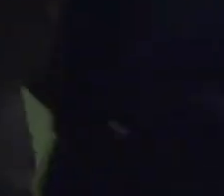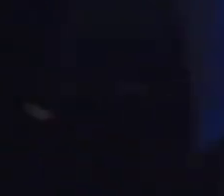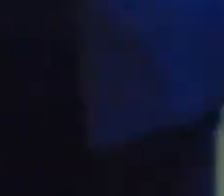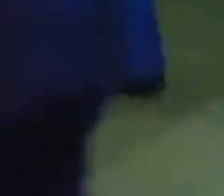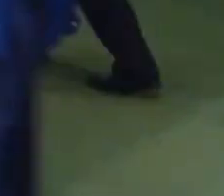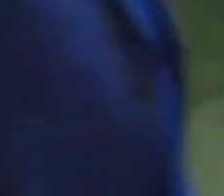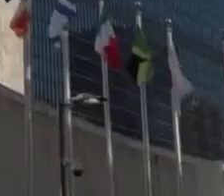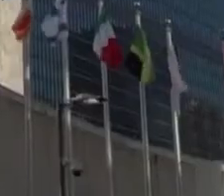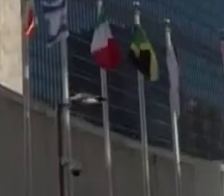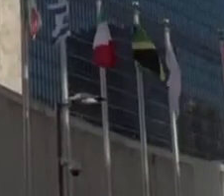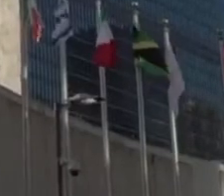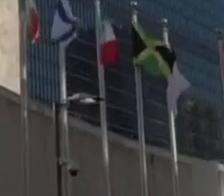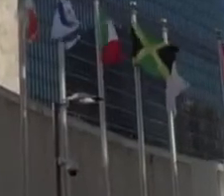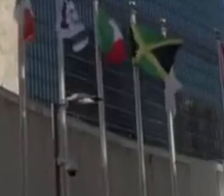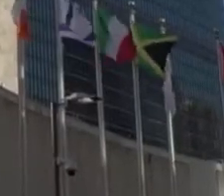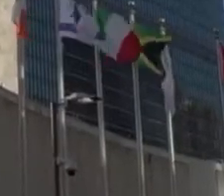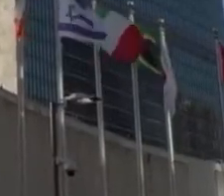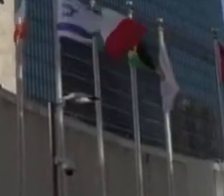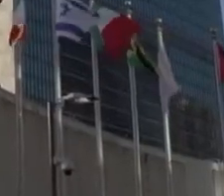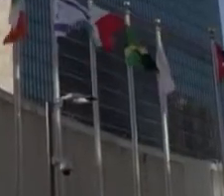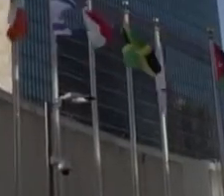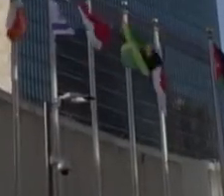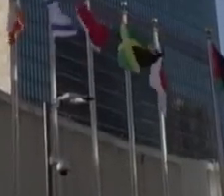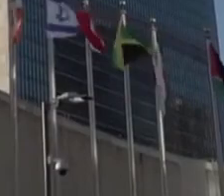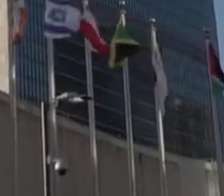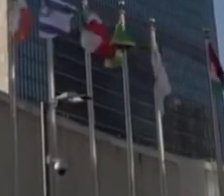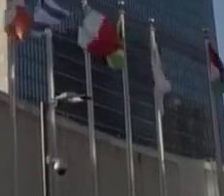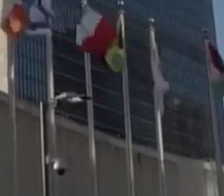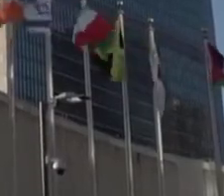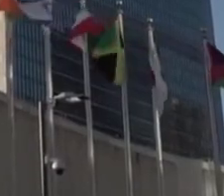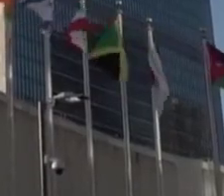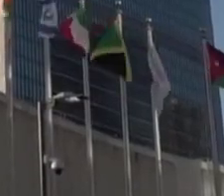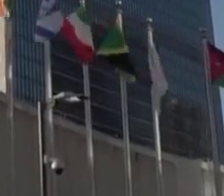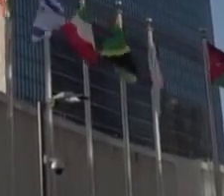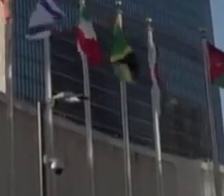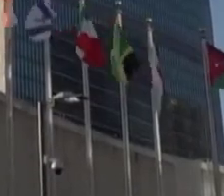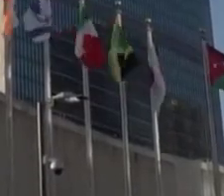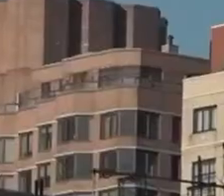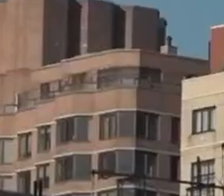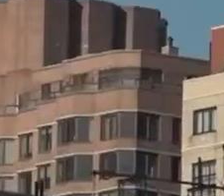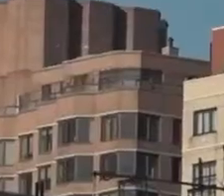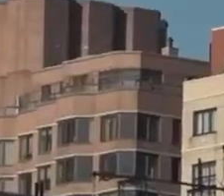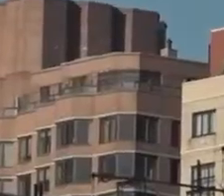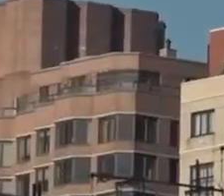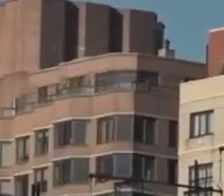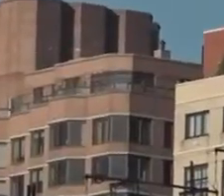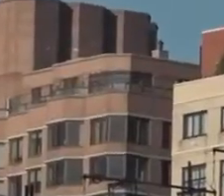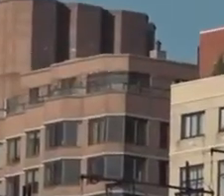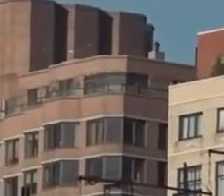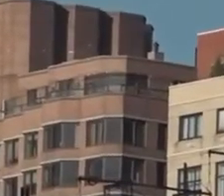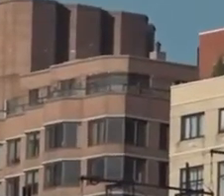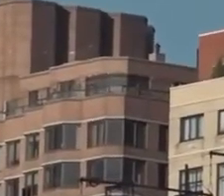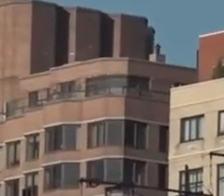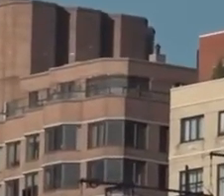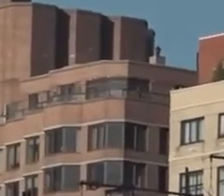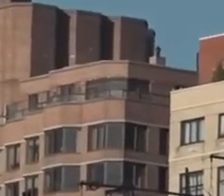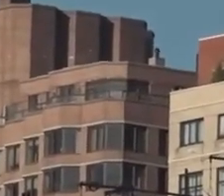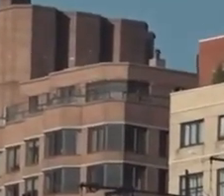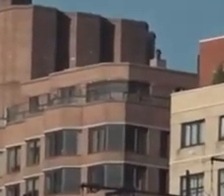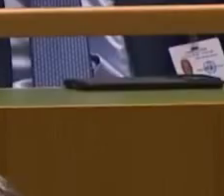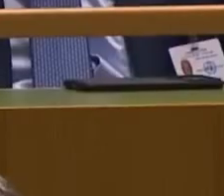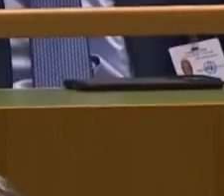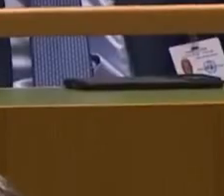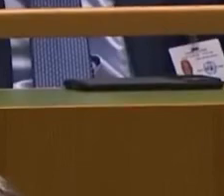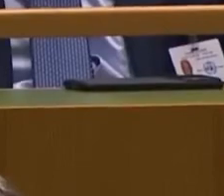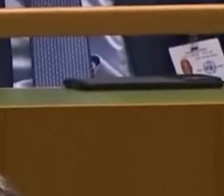iniciar su segundo día de trabajo en el segmento de alto nivel del 78 período de sesiones de la asamblea general de la Organización de